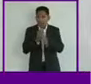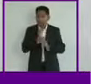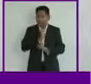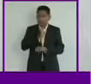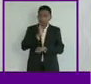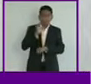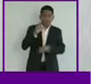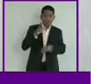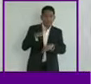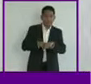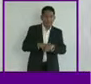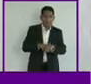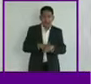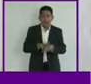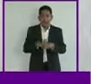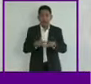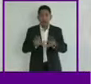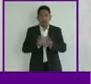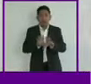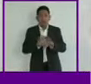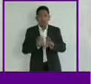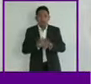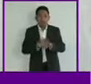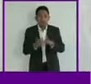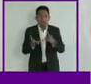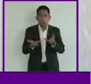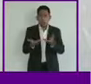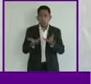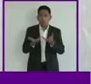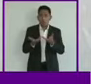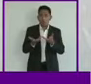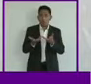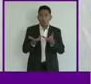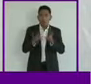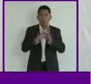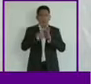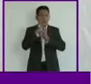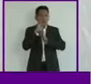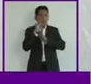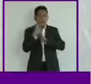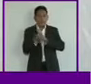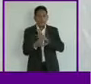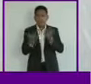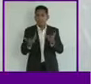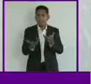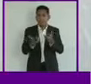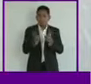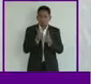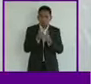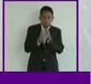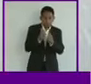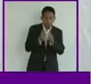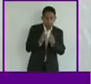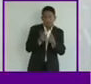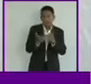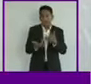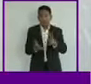informática o bueno, de manejo básico de dispositivos electrónicos para padres y